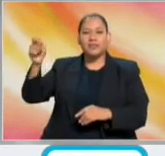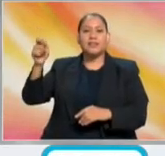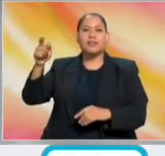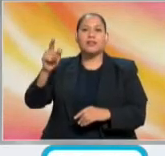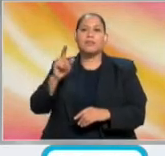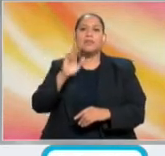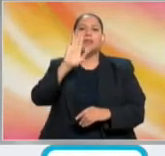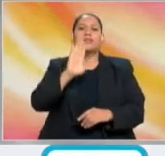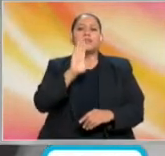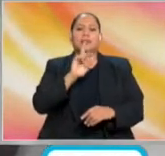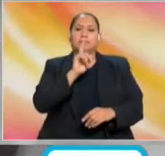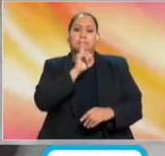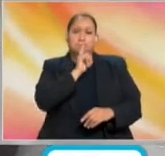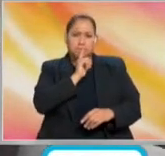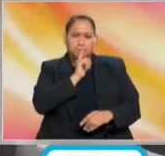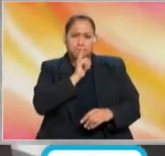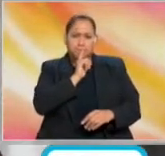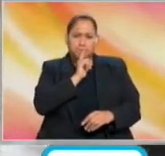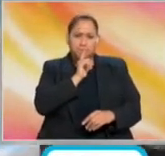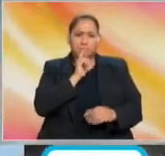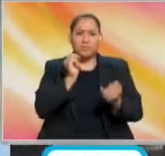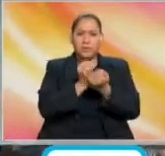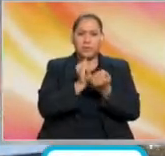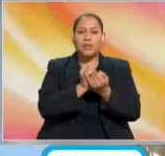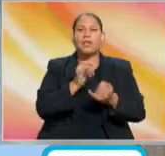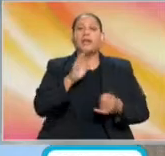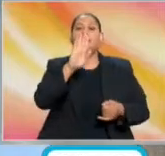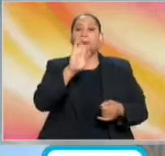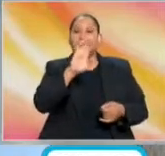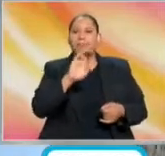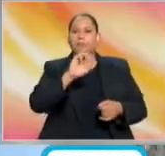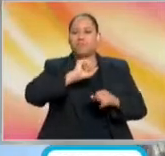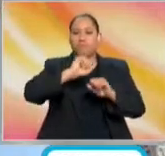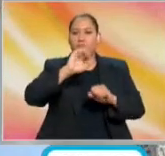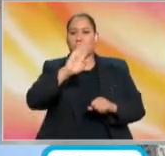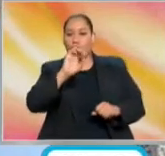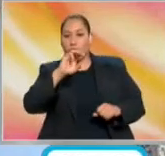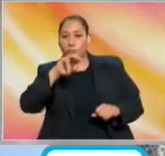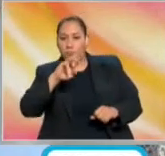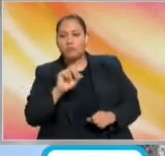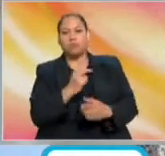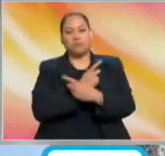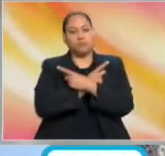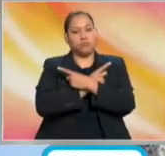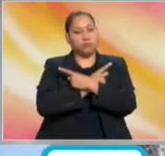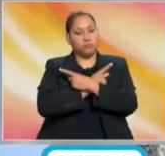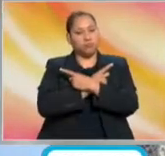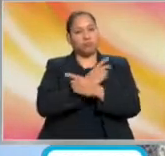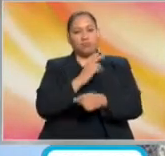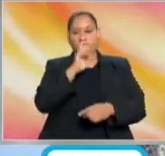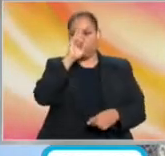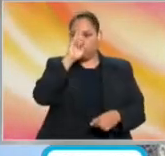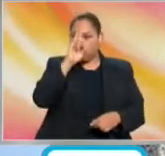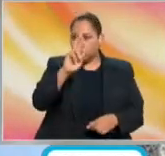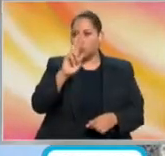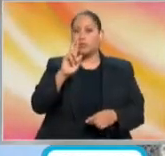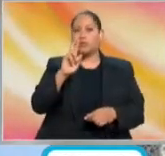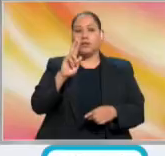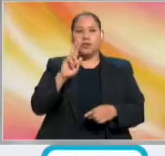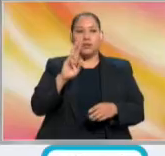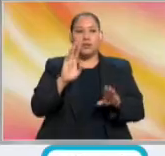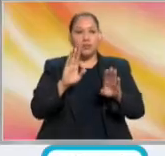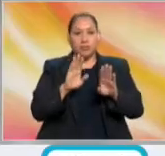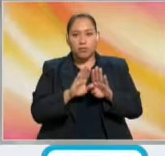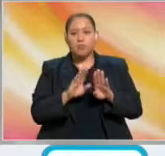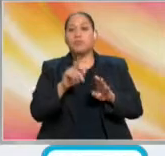del silencio y los baby boomers. Entonces, ¿qué eran? Muy tradicionales, muy respetuosos de los